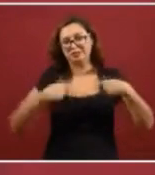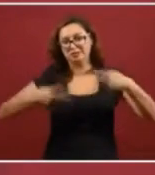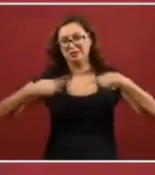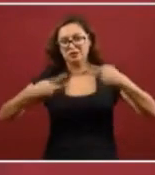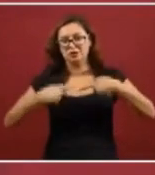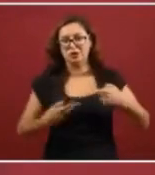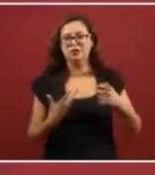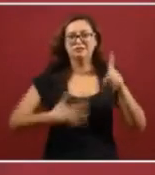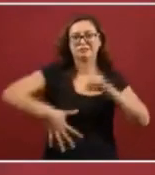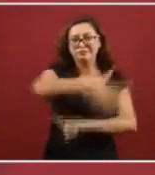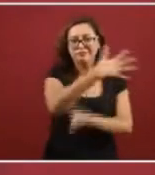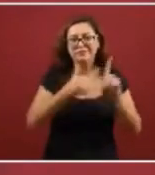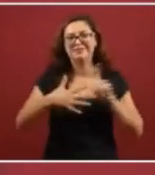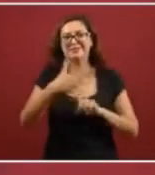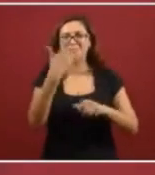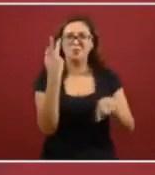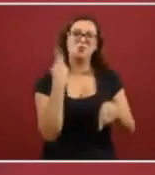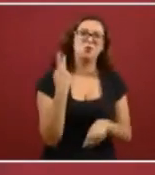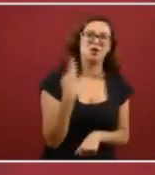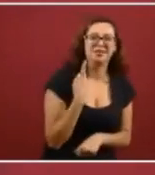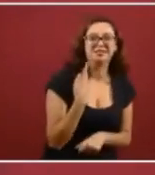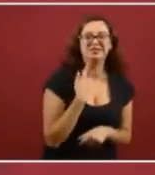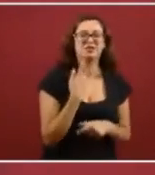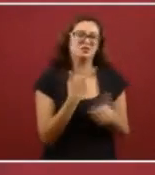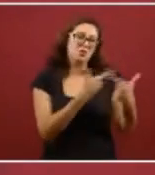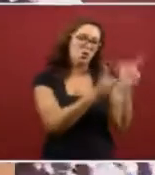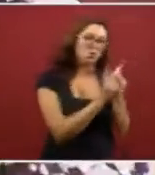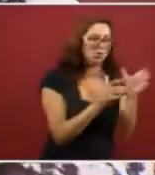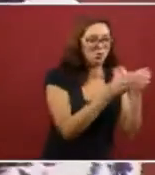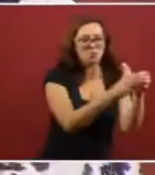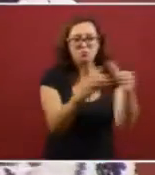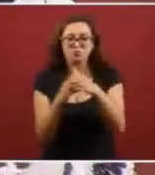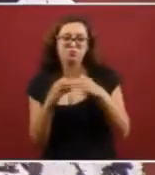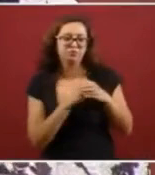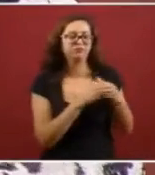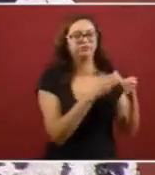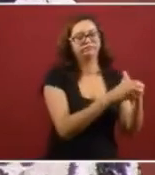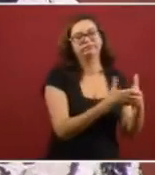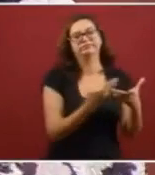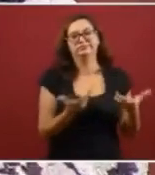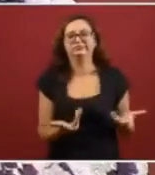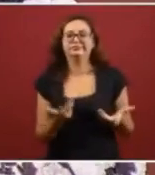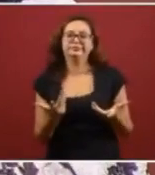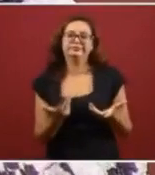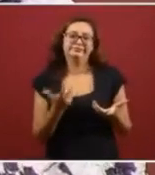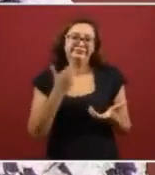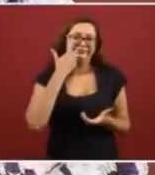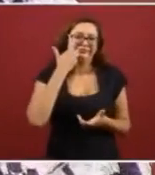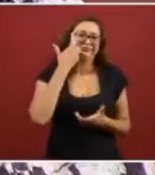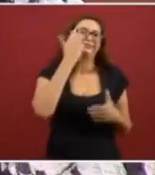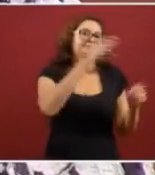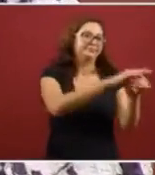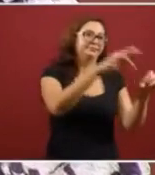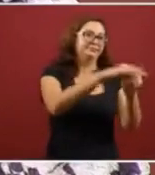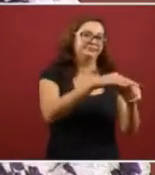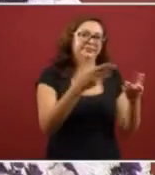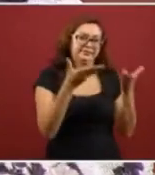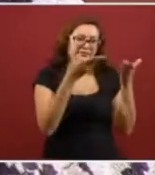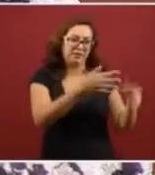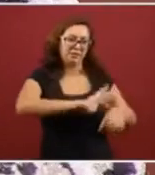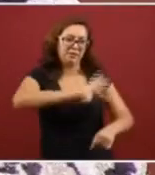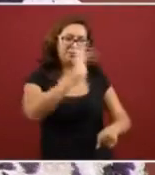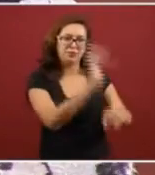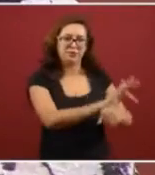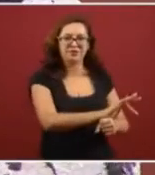fuerte cabildeo y hay grupos interesados en satisfacer a los votantes del estado.